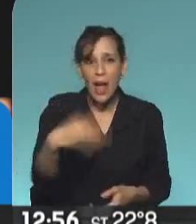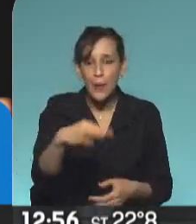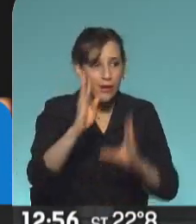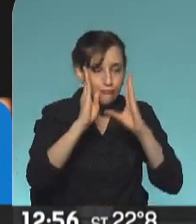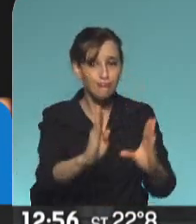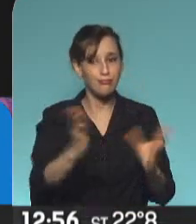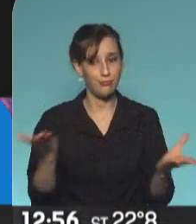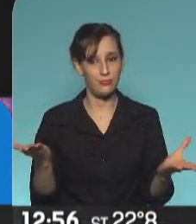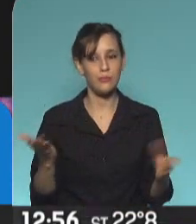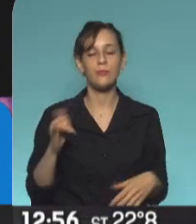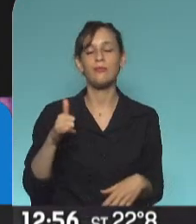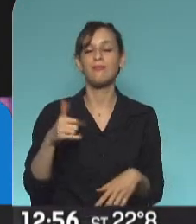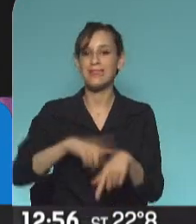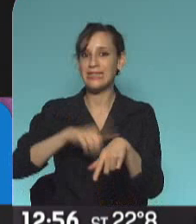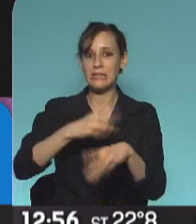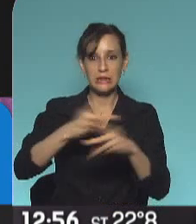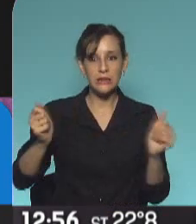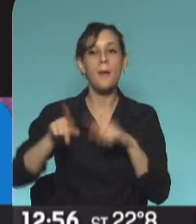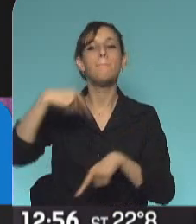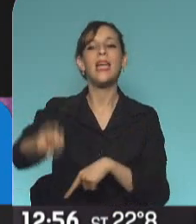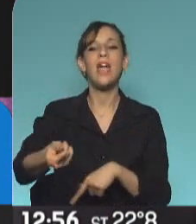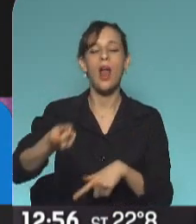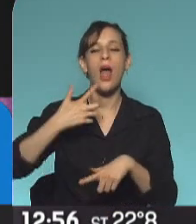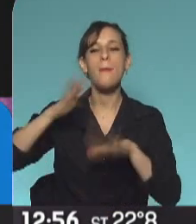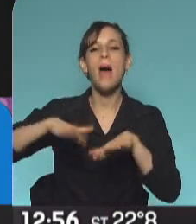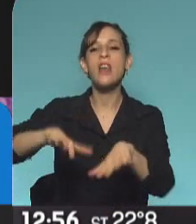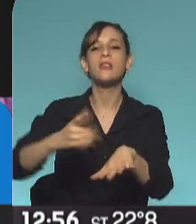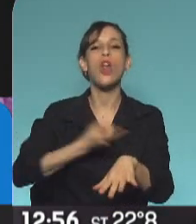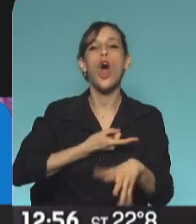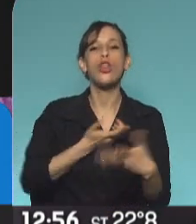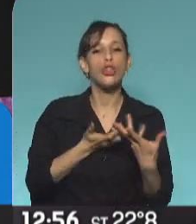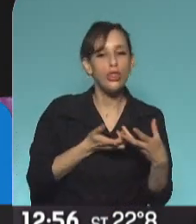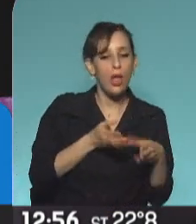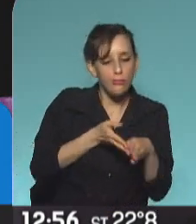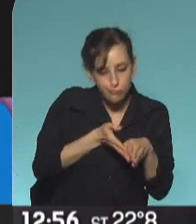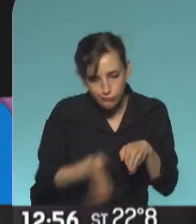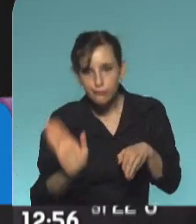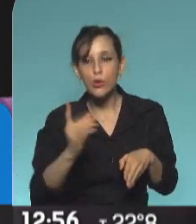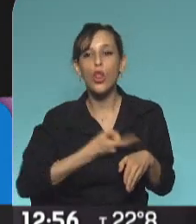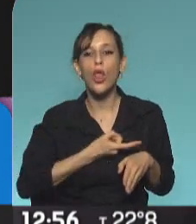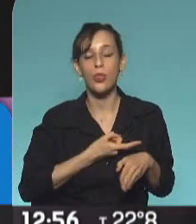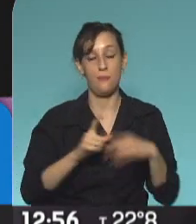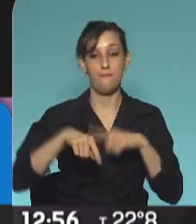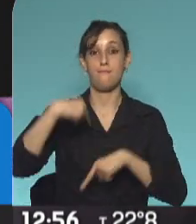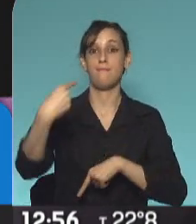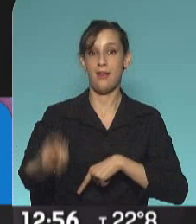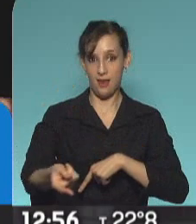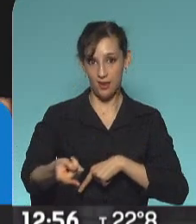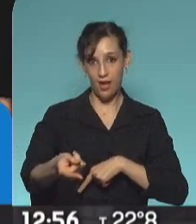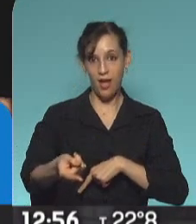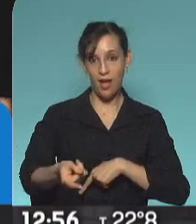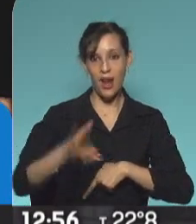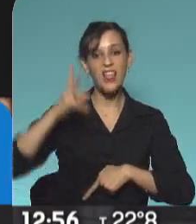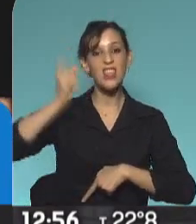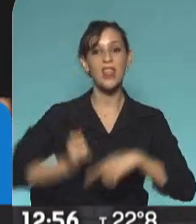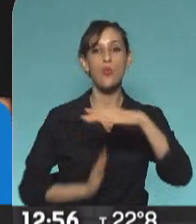maria pero queremos que digas mañana la marcha de donde parte hacia donde mañana es una concentración frente a los tribunales